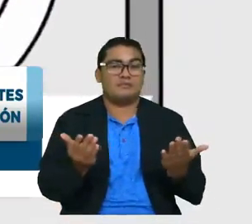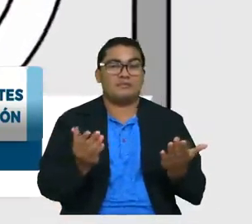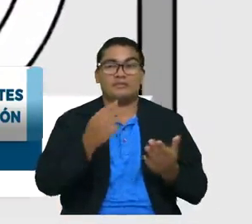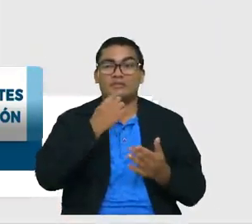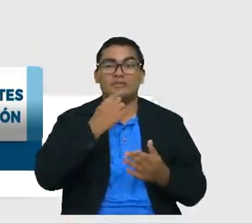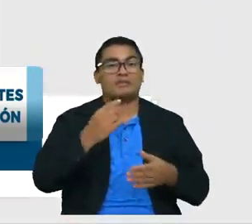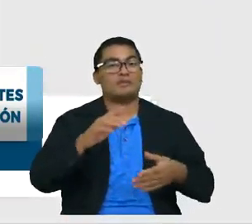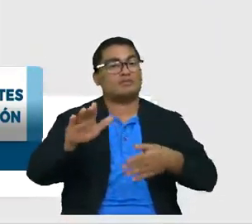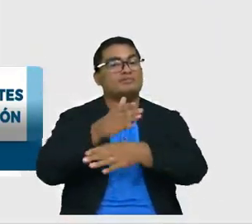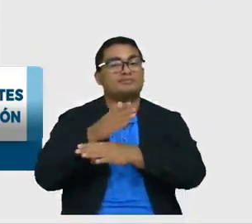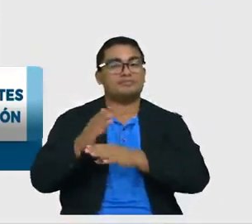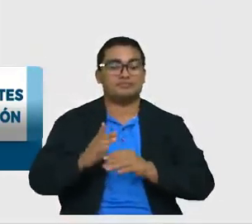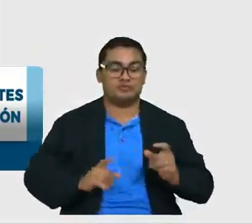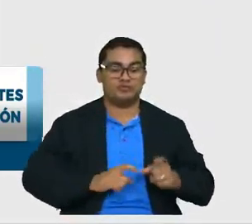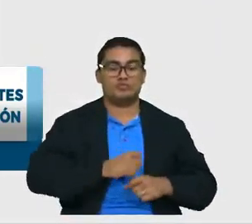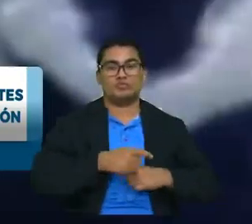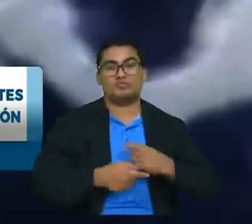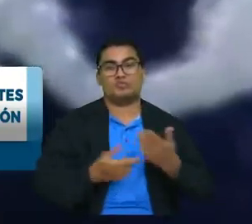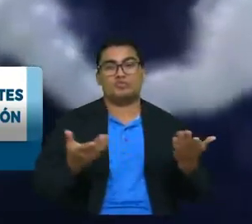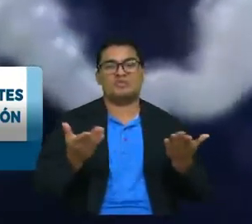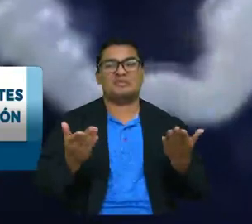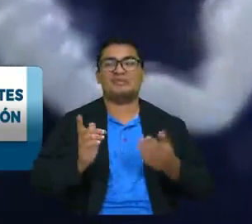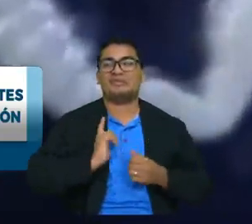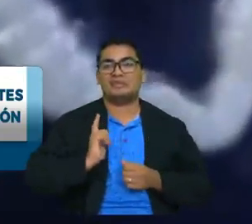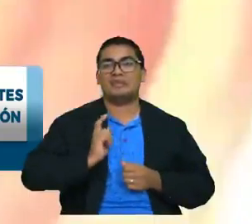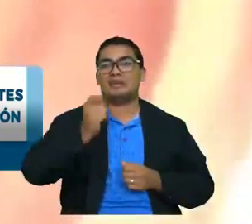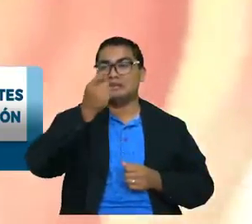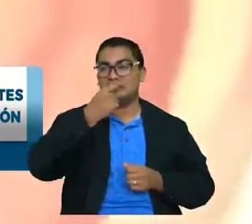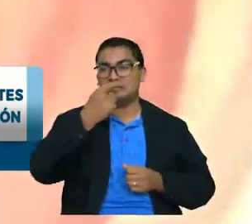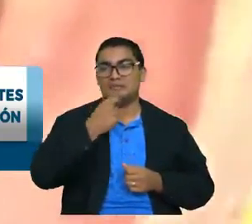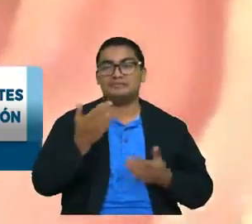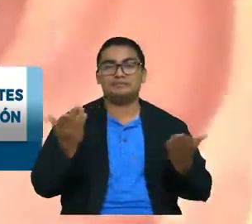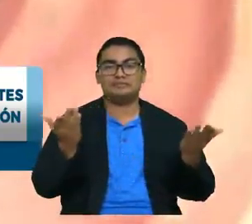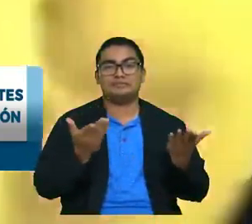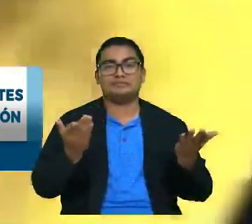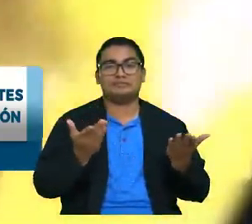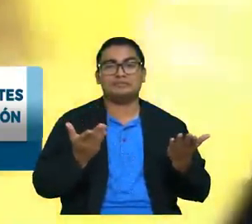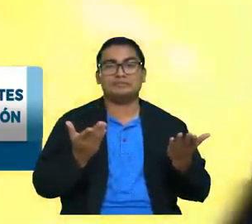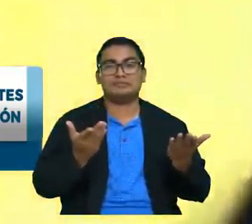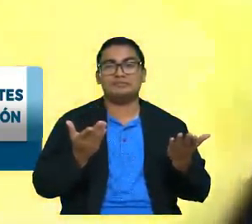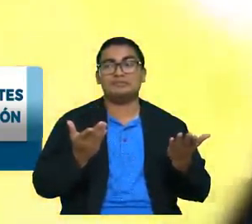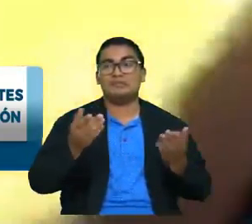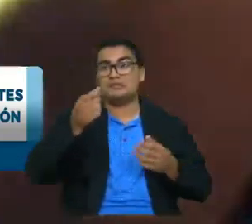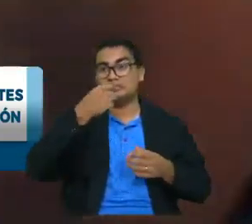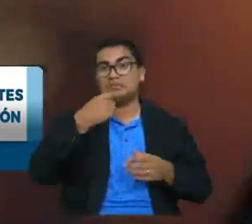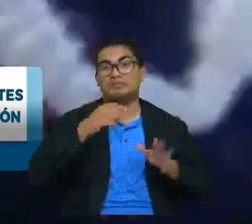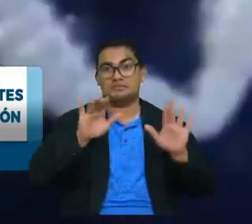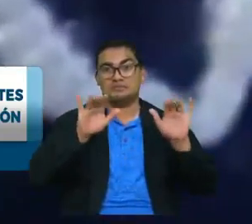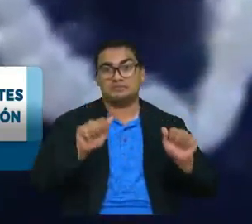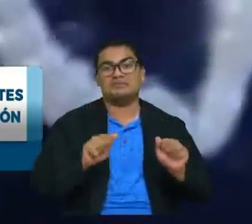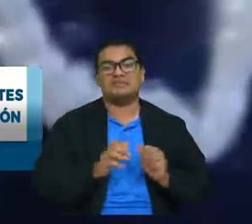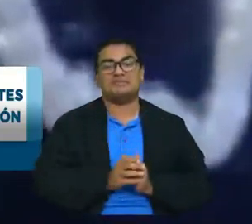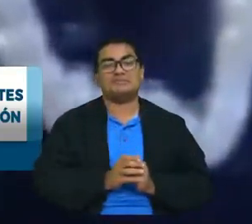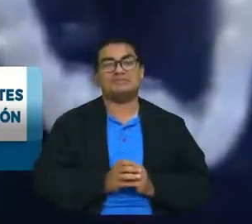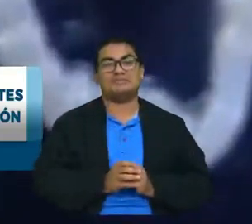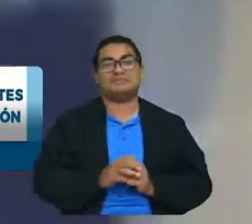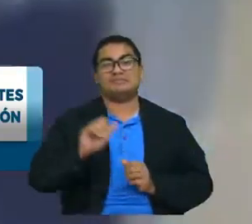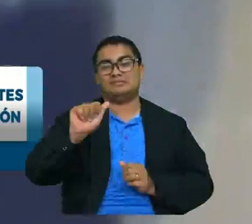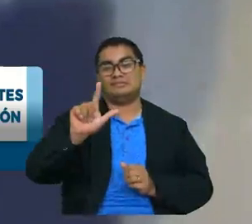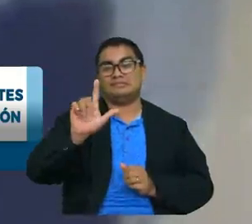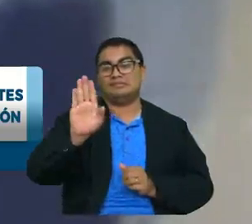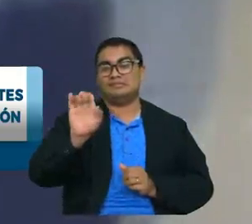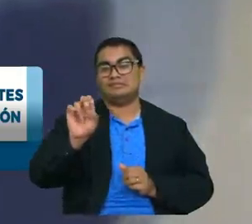tipo de parásito. Al tipo de parásito. Cada parásito tiene su tratamiento, su medicamento ya específico. ¿Ya? El